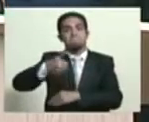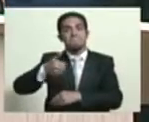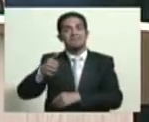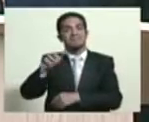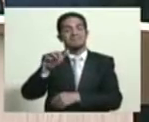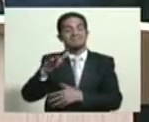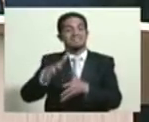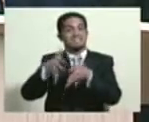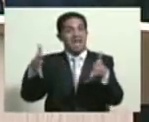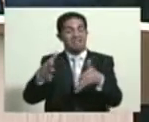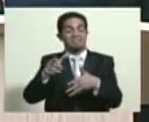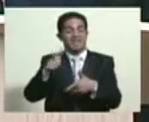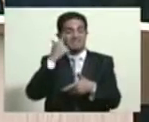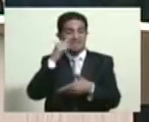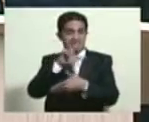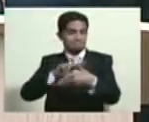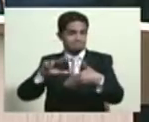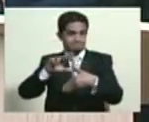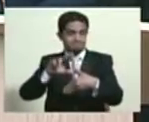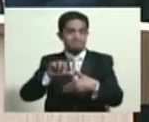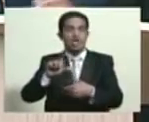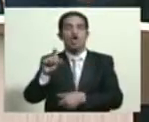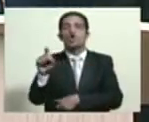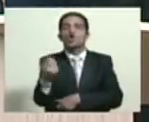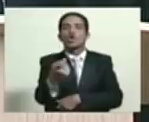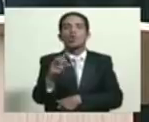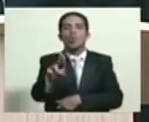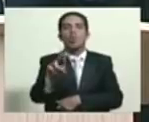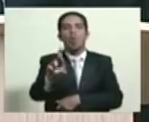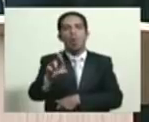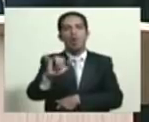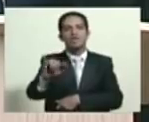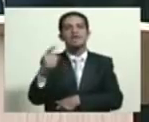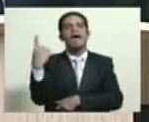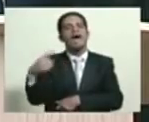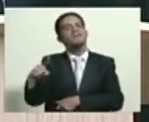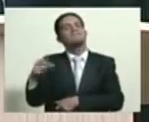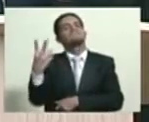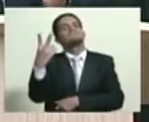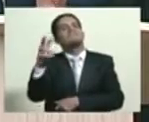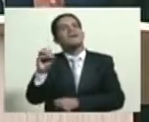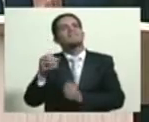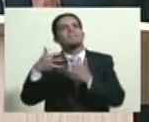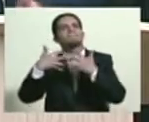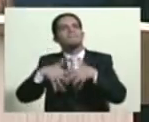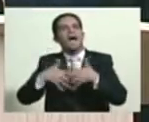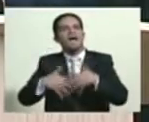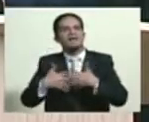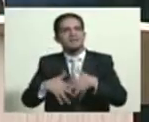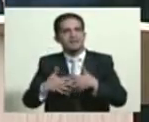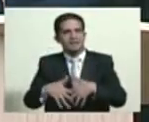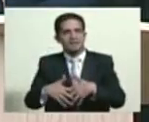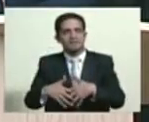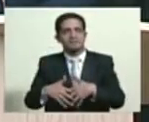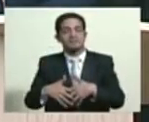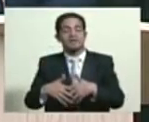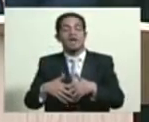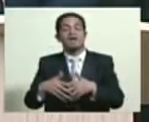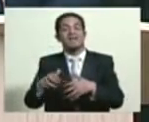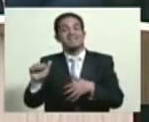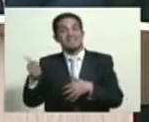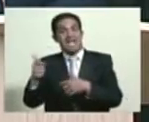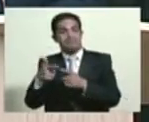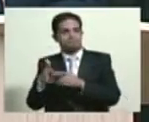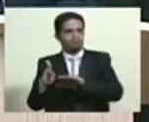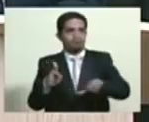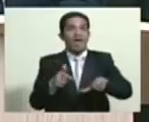Latinoamérica, Guri, la central hidroeléctrica de Guri, que tiene 20 máquinas. De esas 20 máquinas de Guri, 10 son